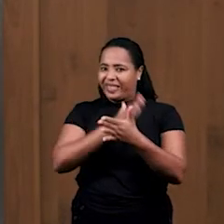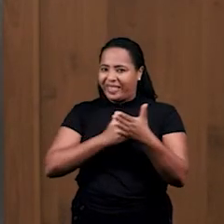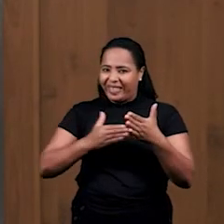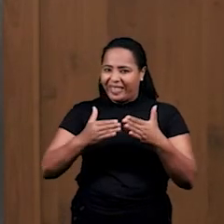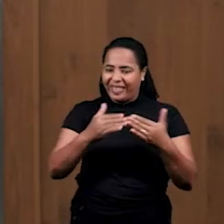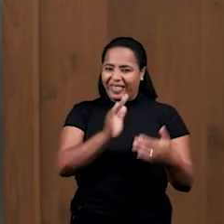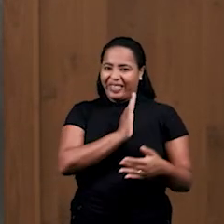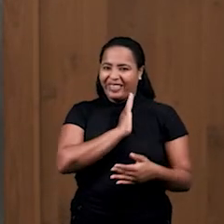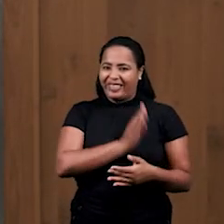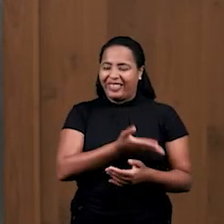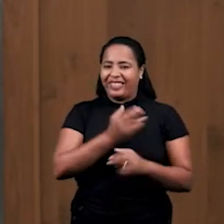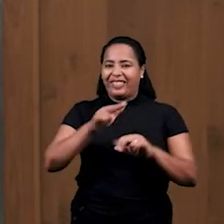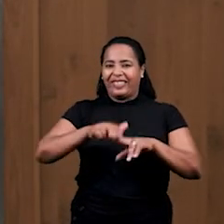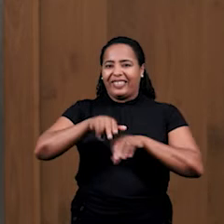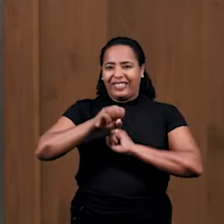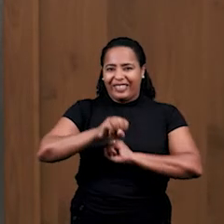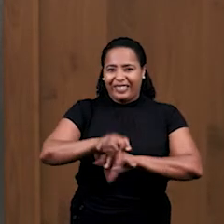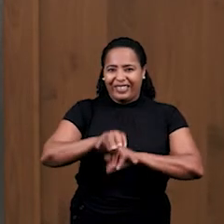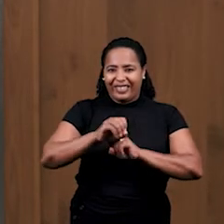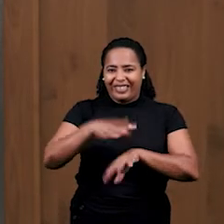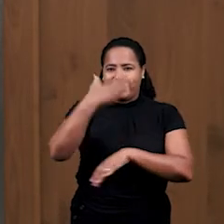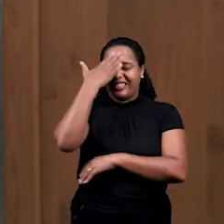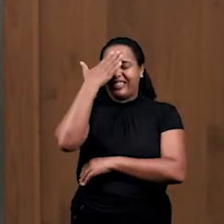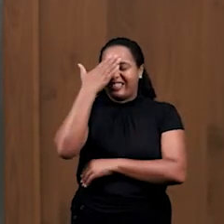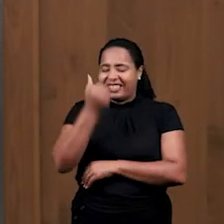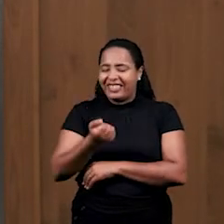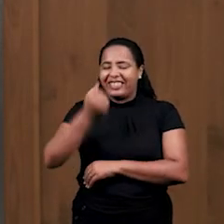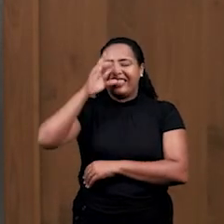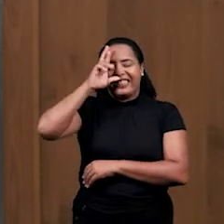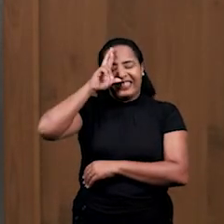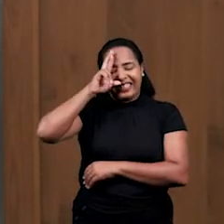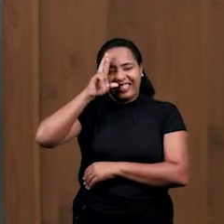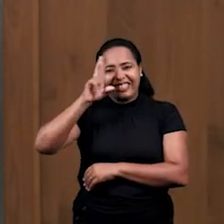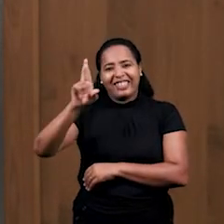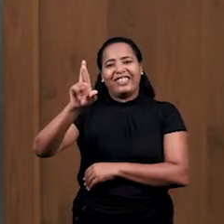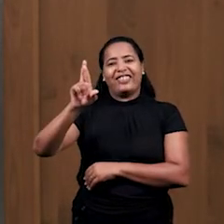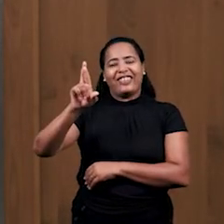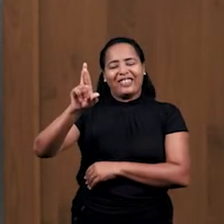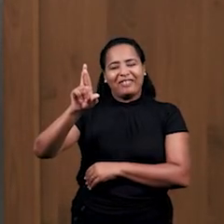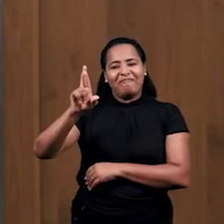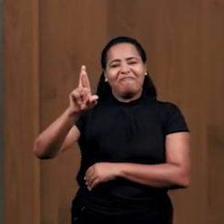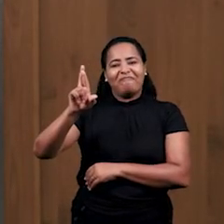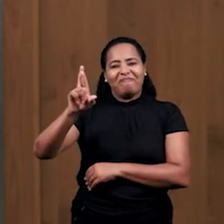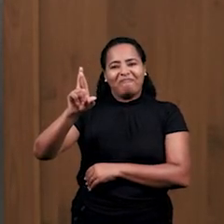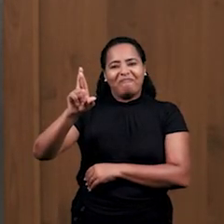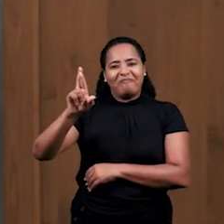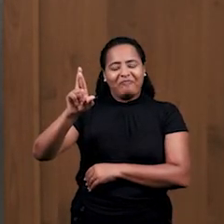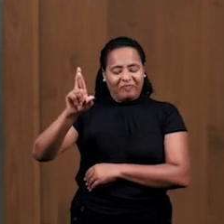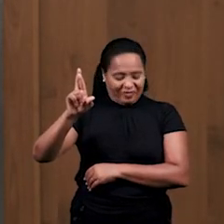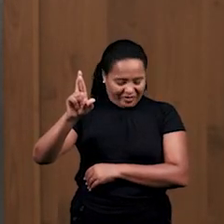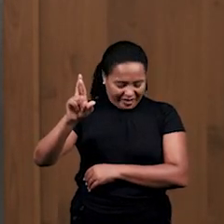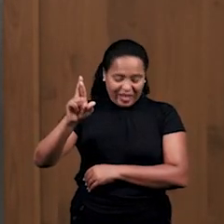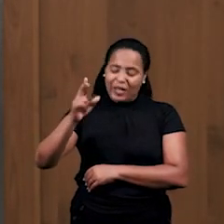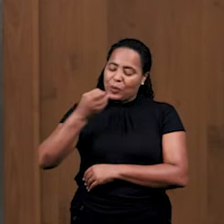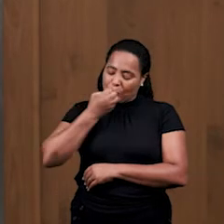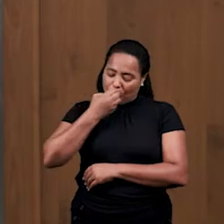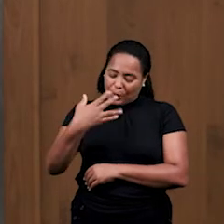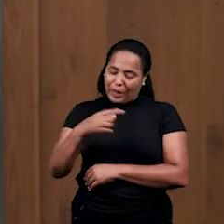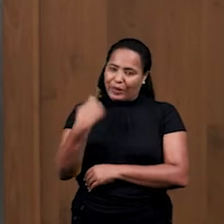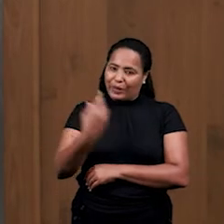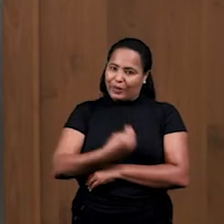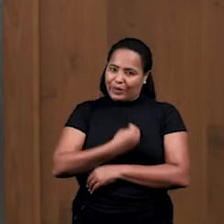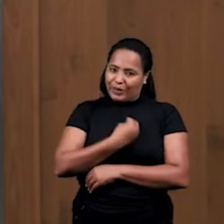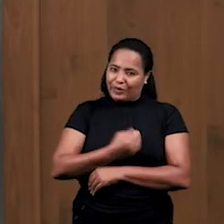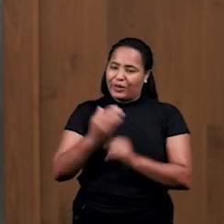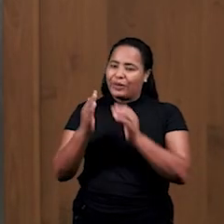con nuestro corazón por esta enseñanza, porque sabemos, Señor, que ella es para el bien de